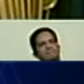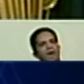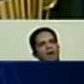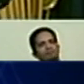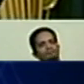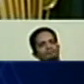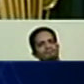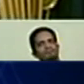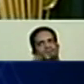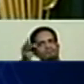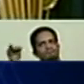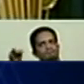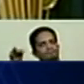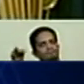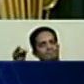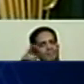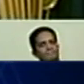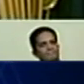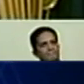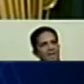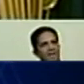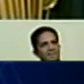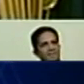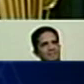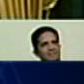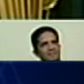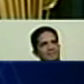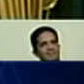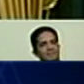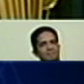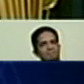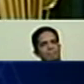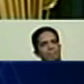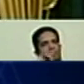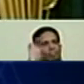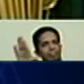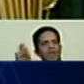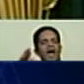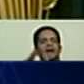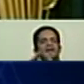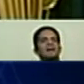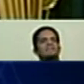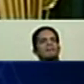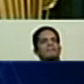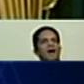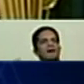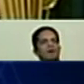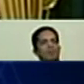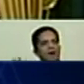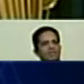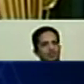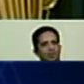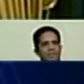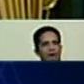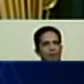que le vamos a enviar en marcha popular hasta la Casa Blanca y hasta los Estados Unidos.